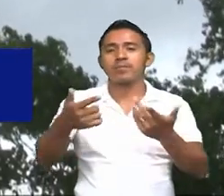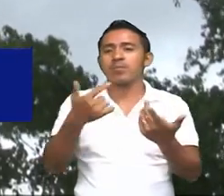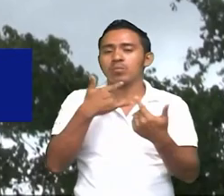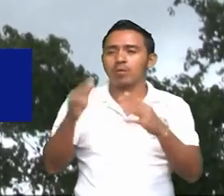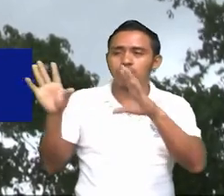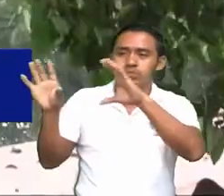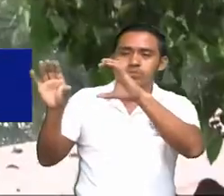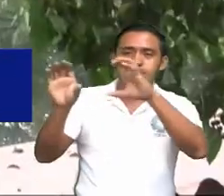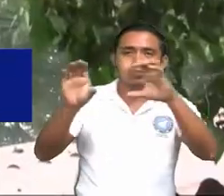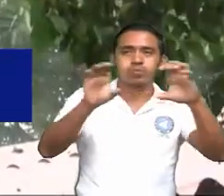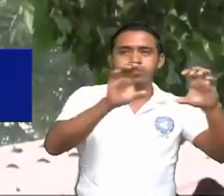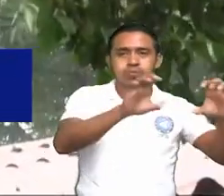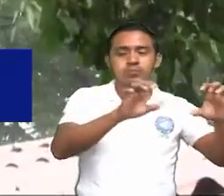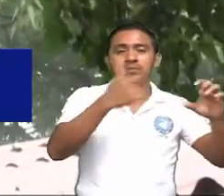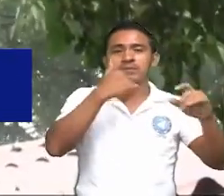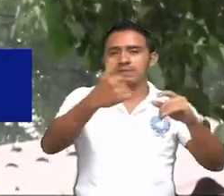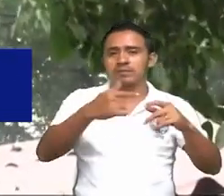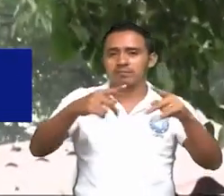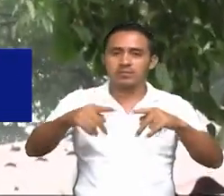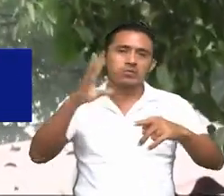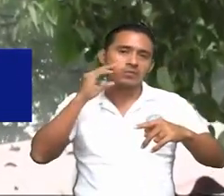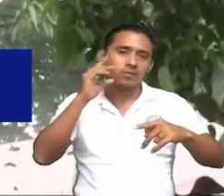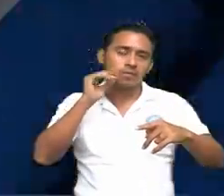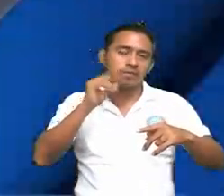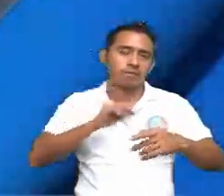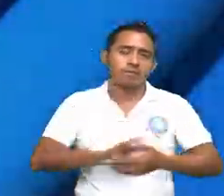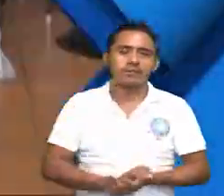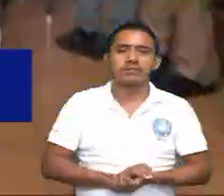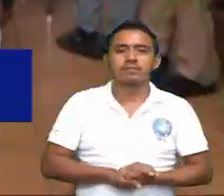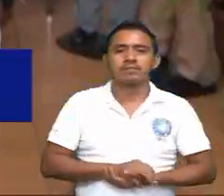la nubosidad, según expertos de meteorología.